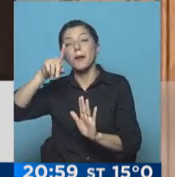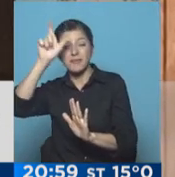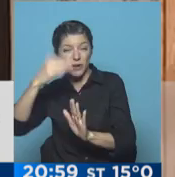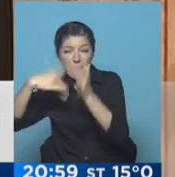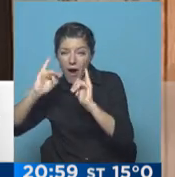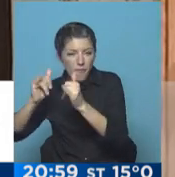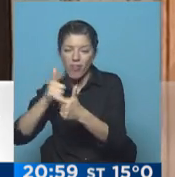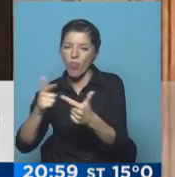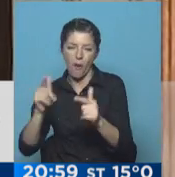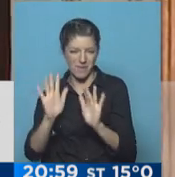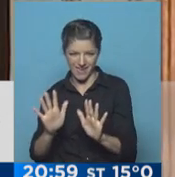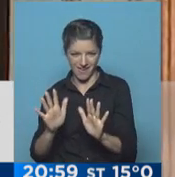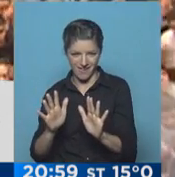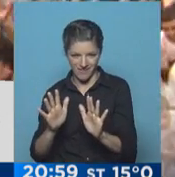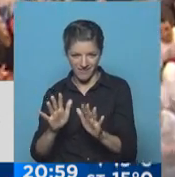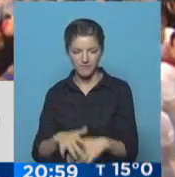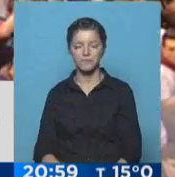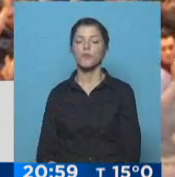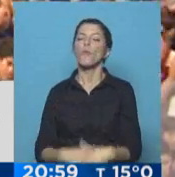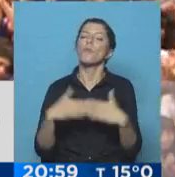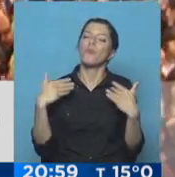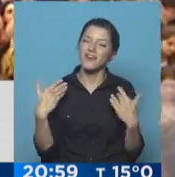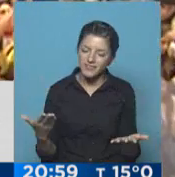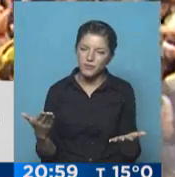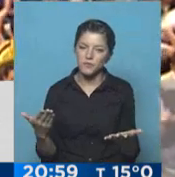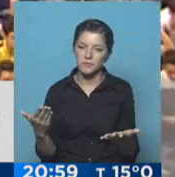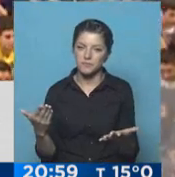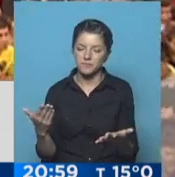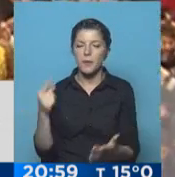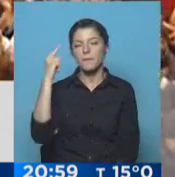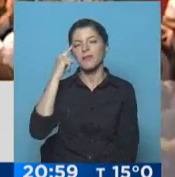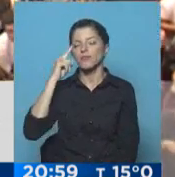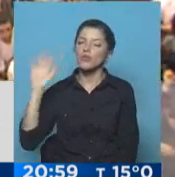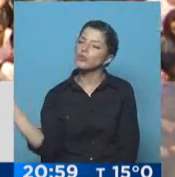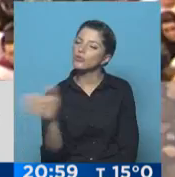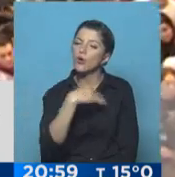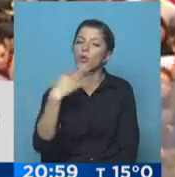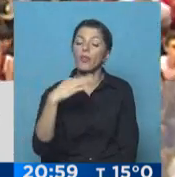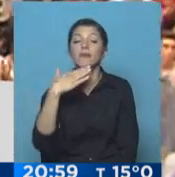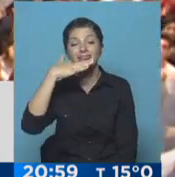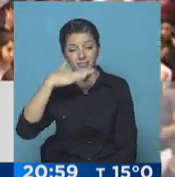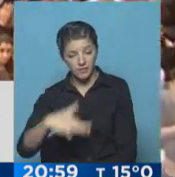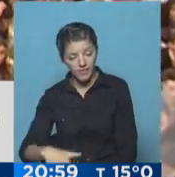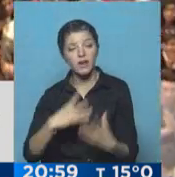Por eso creo que todos tienen que entender y ayudar.